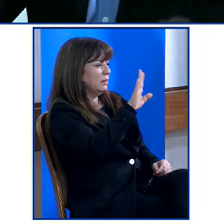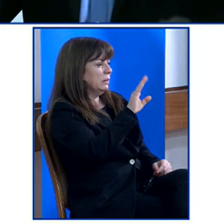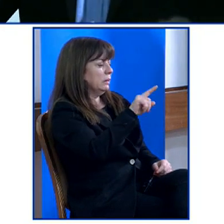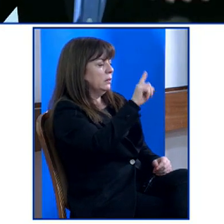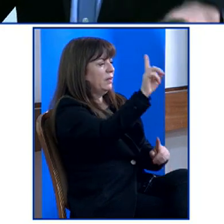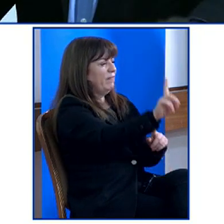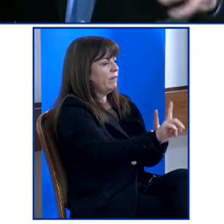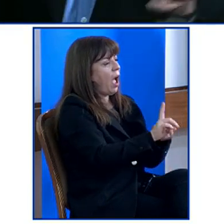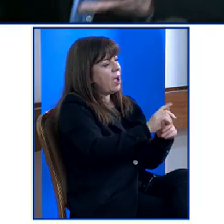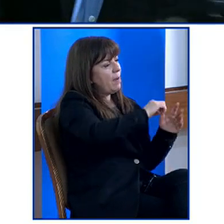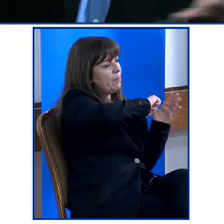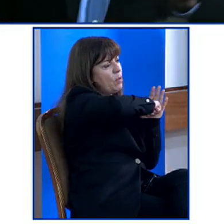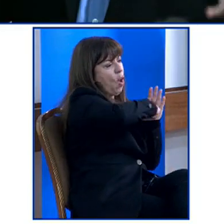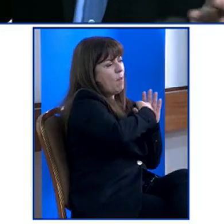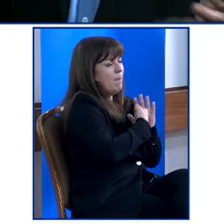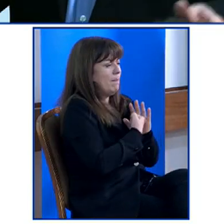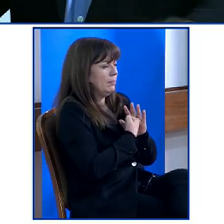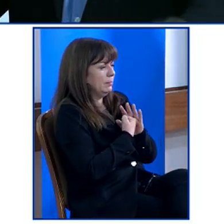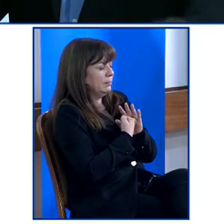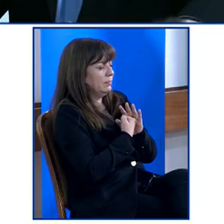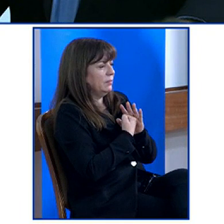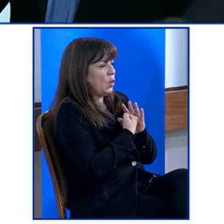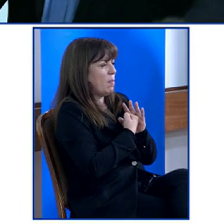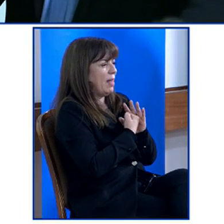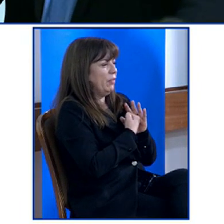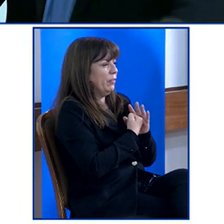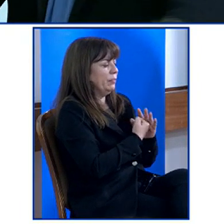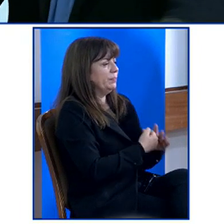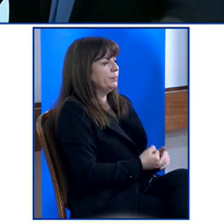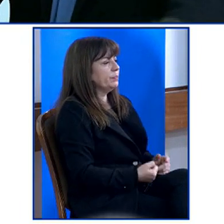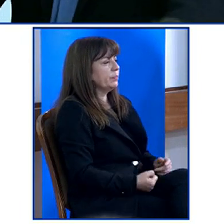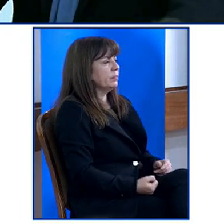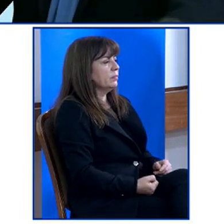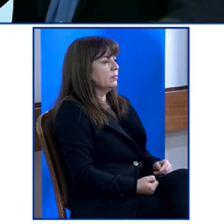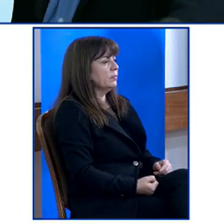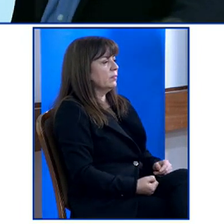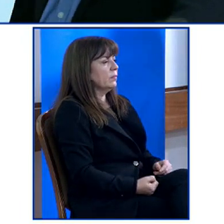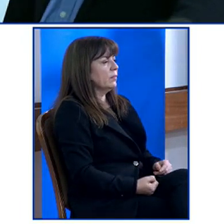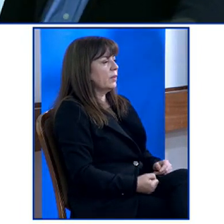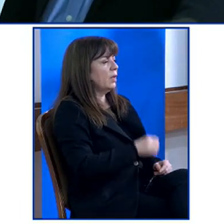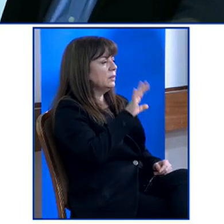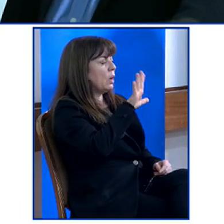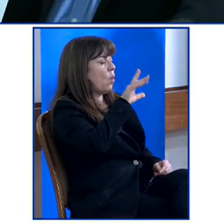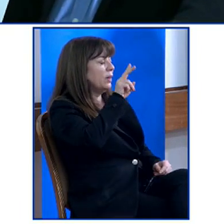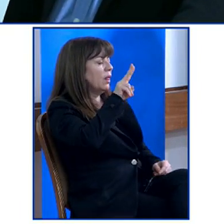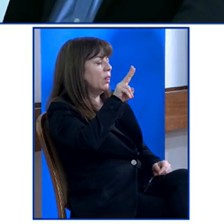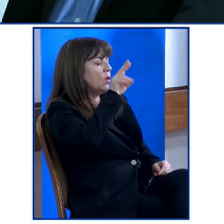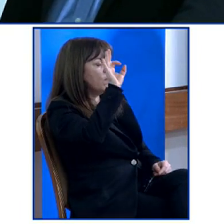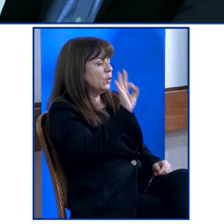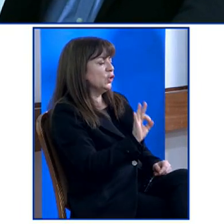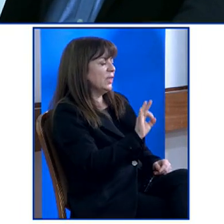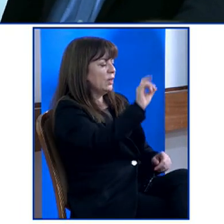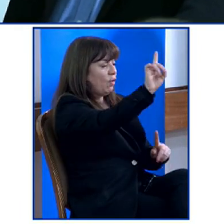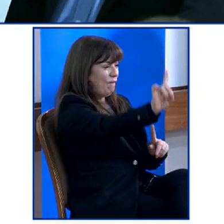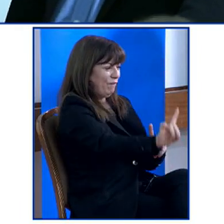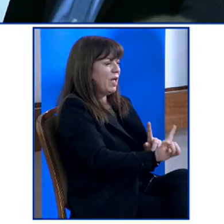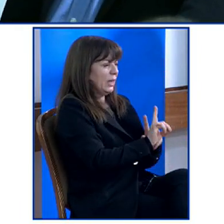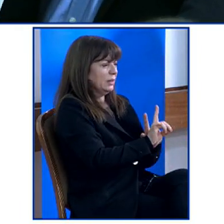en promedio. Finalmente, en el promedio va a ser 52% de